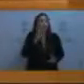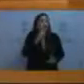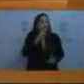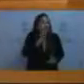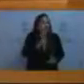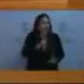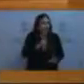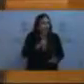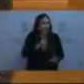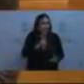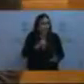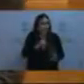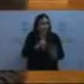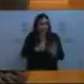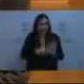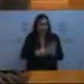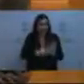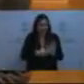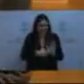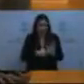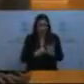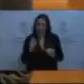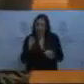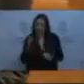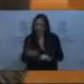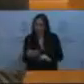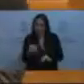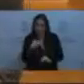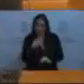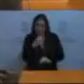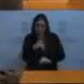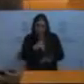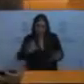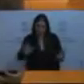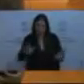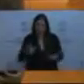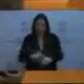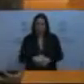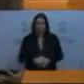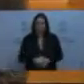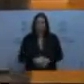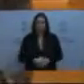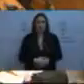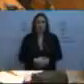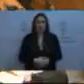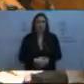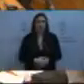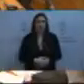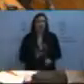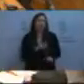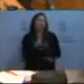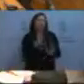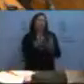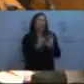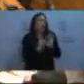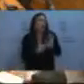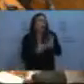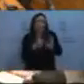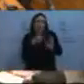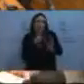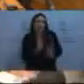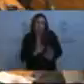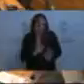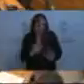bluff, no de basura. Era una corrección semántica.